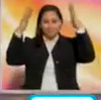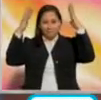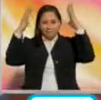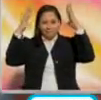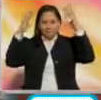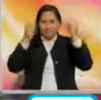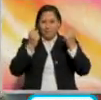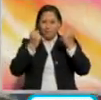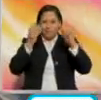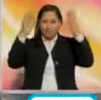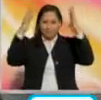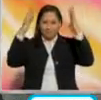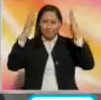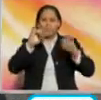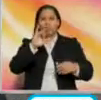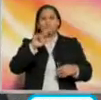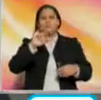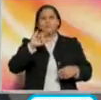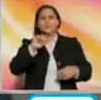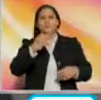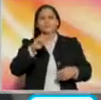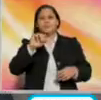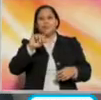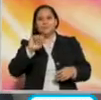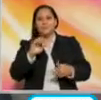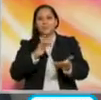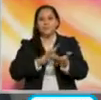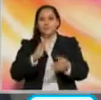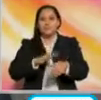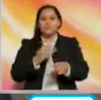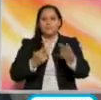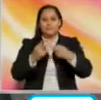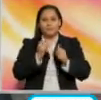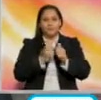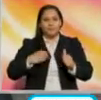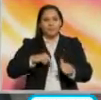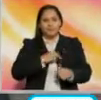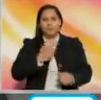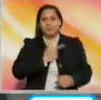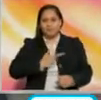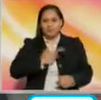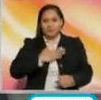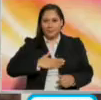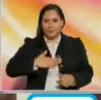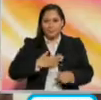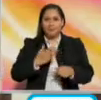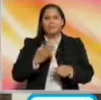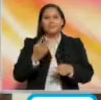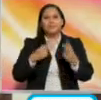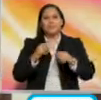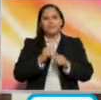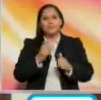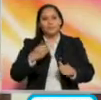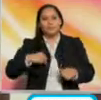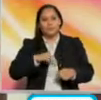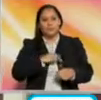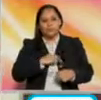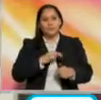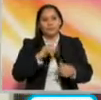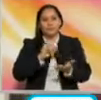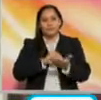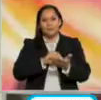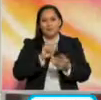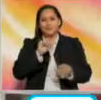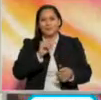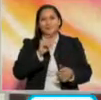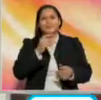aplauso fuerte para Judith Mateo. Muchas gracias por estar con nosotros. ¿Cómo estás? Buenos días. Encantada de estar aquí con todos vosotros y todavía con un poquito de jet lag. Sí,